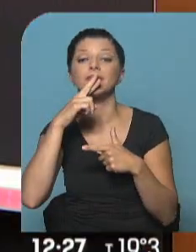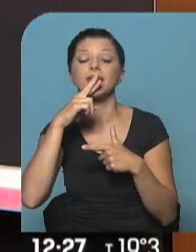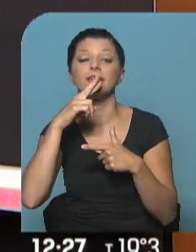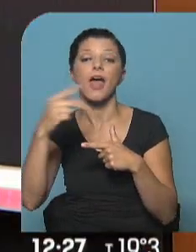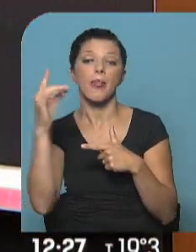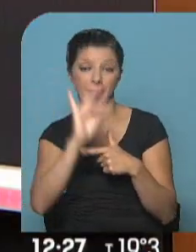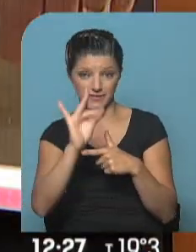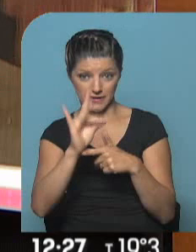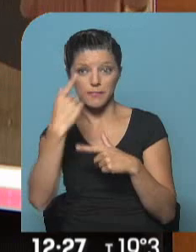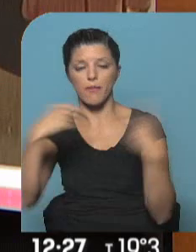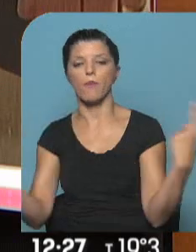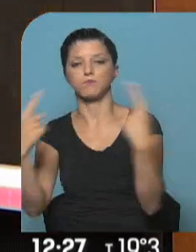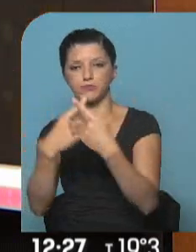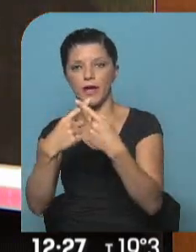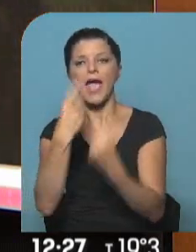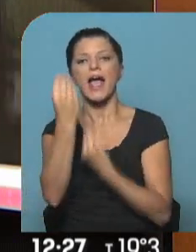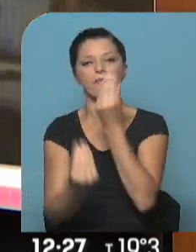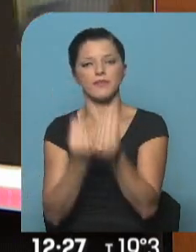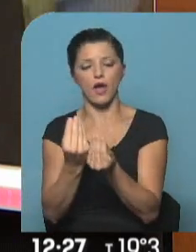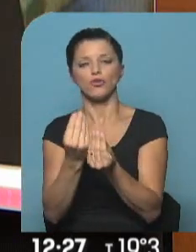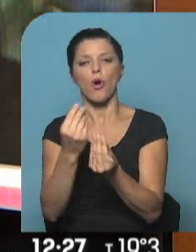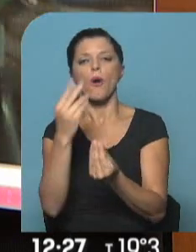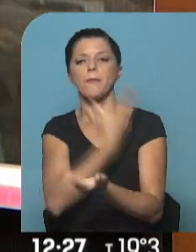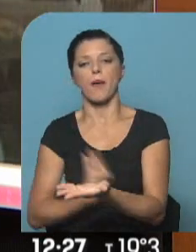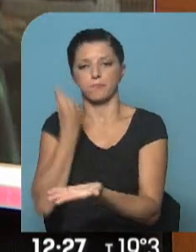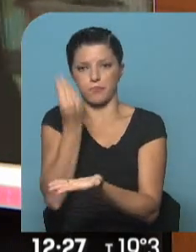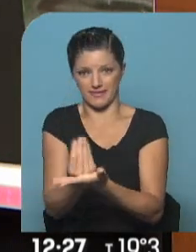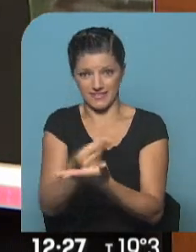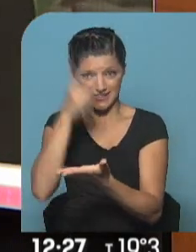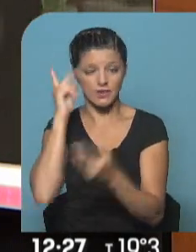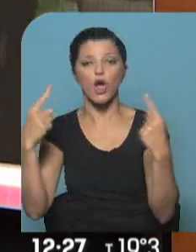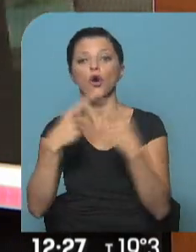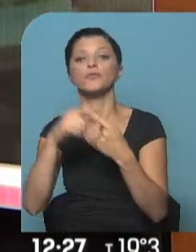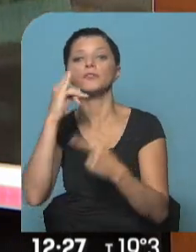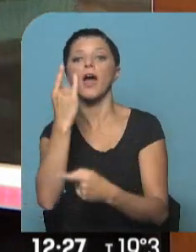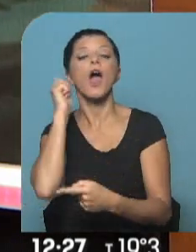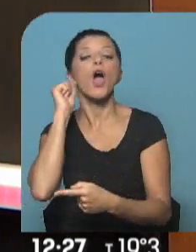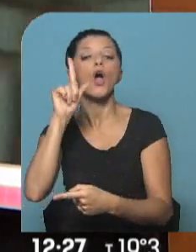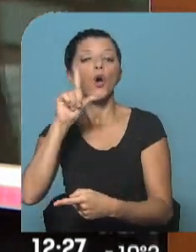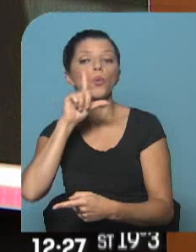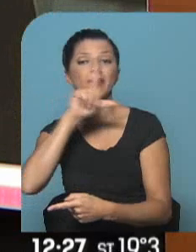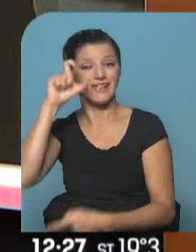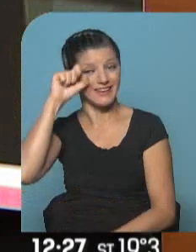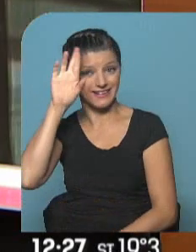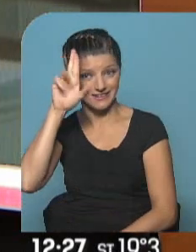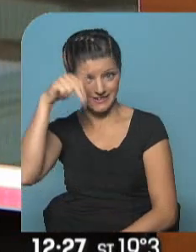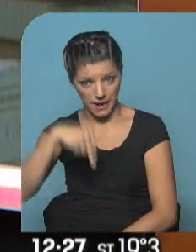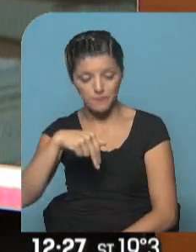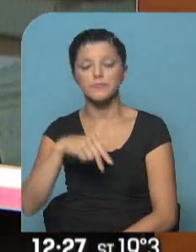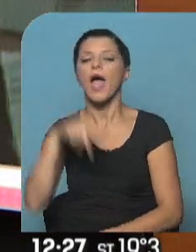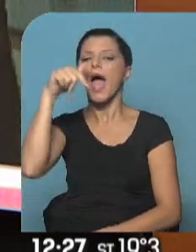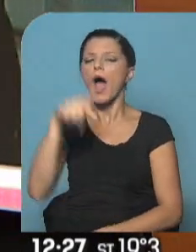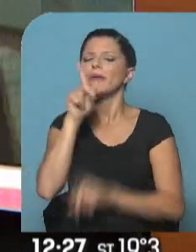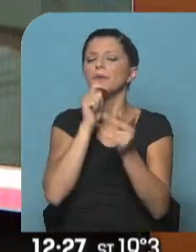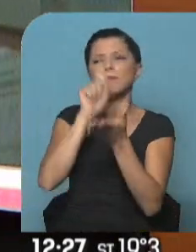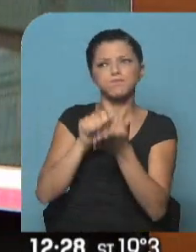para disputar la presidencia de Chile. Luego de algunos desaciertos en las encuestas, ahora las mismas encuestadoras anticipan un